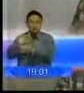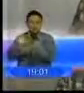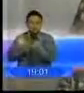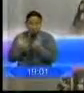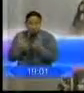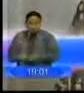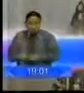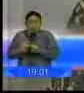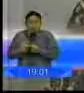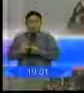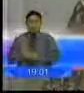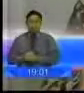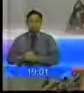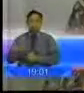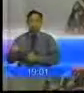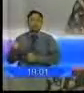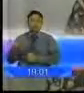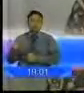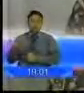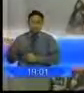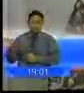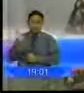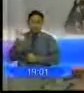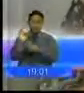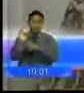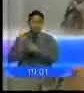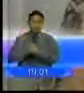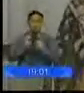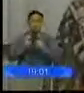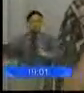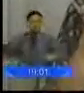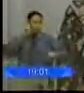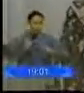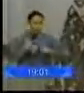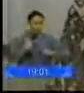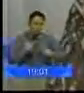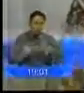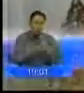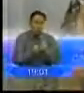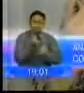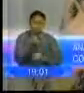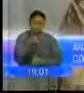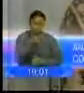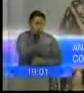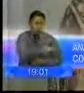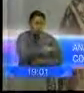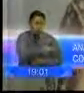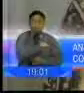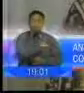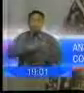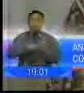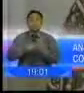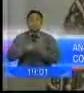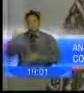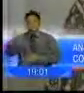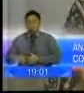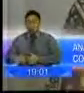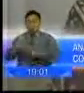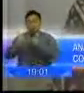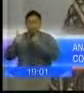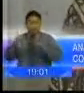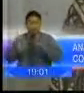El que él presente este convenio, esta colaboración o entregue el dinero, no quiere decir que le va a eximir a él